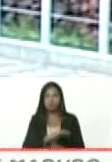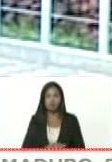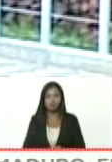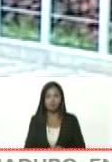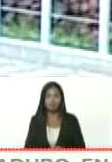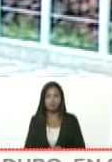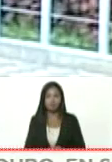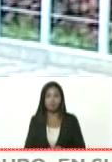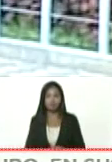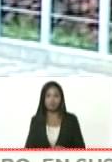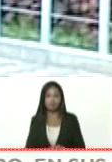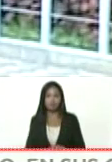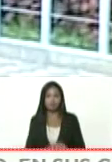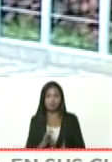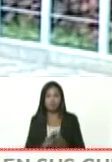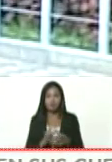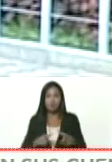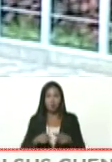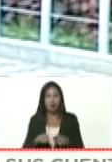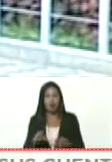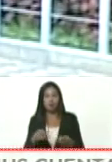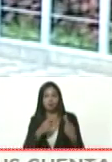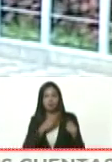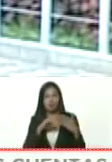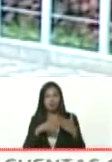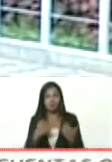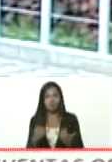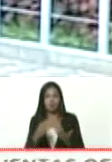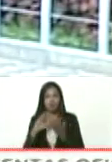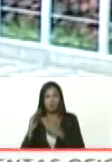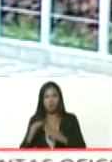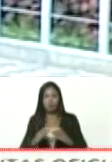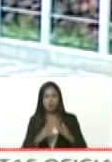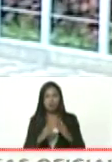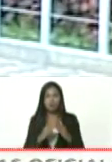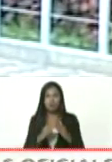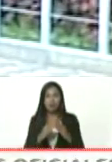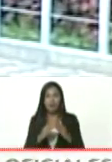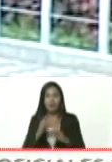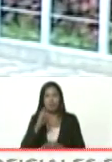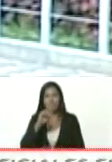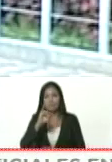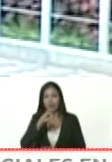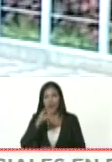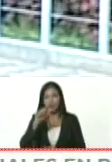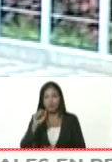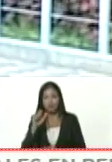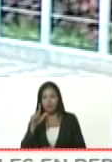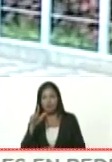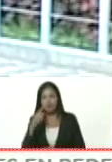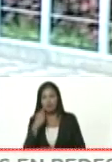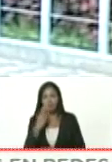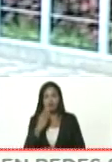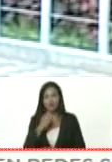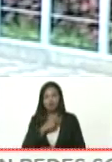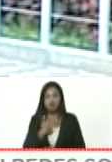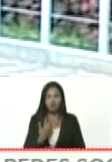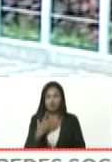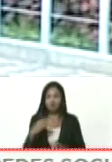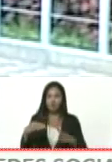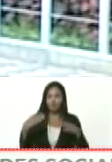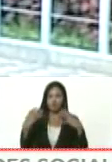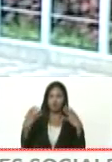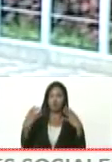camarada Ángel Prado, miembro del Parlamento Comunal de El Maizal. Con esta experiencia quiero que todos